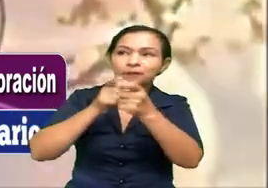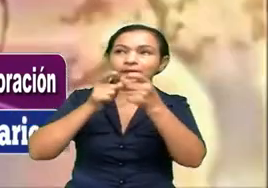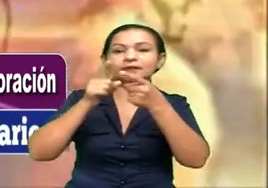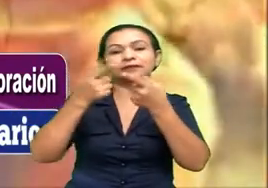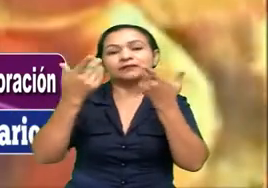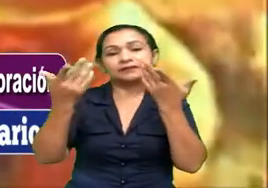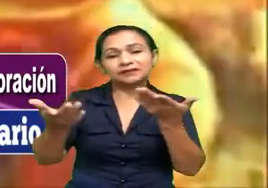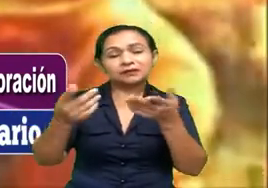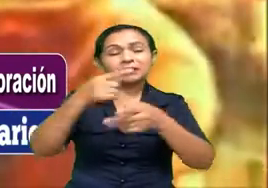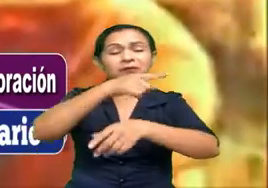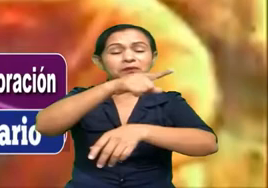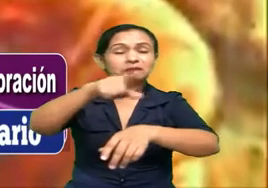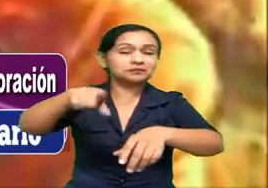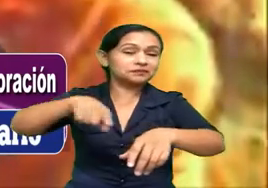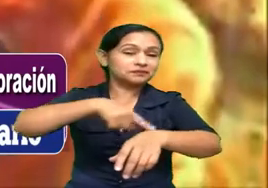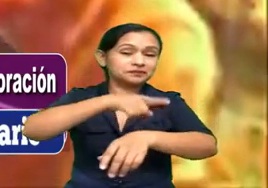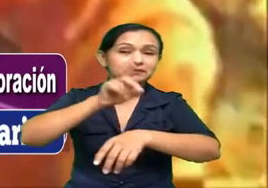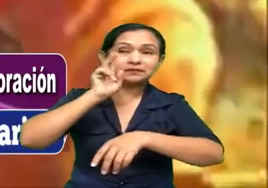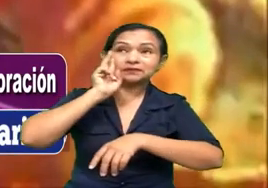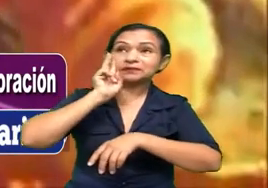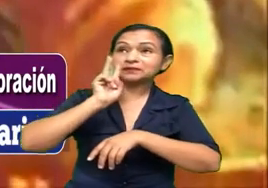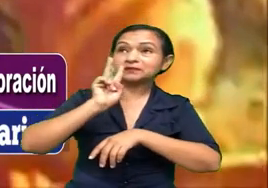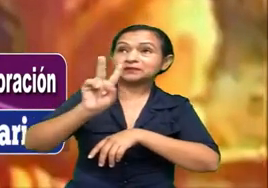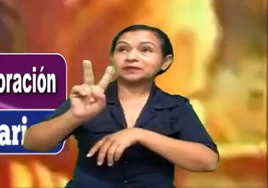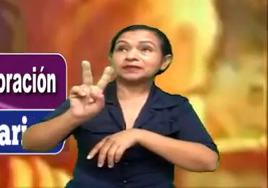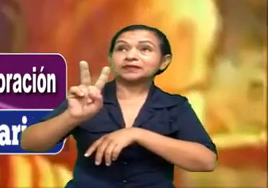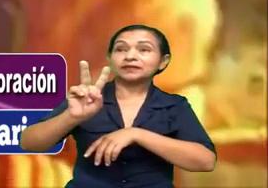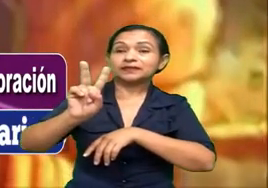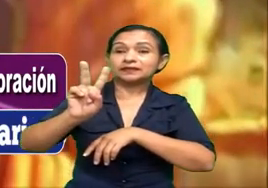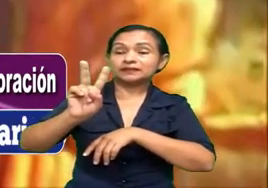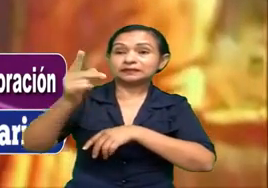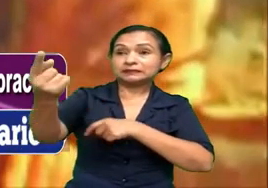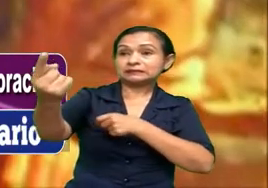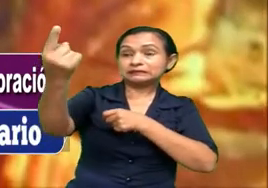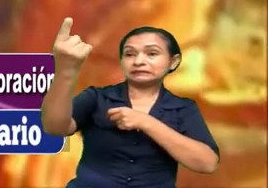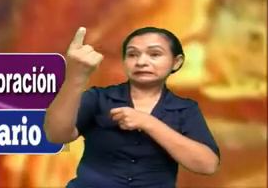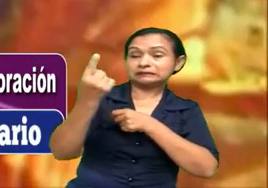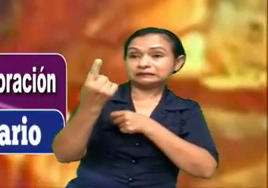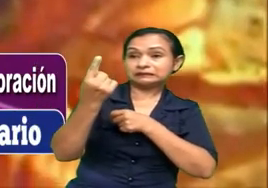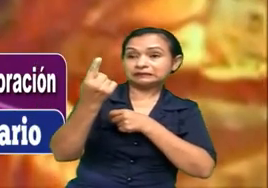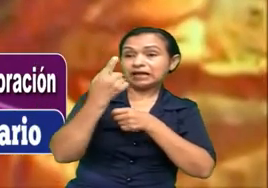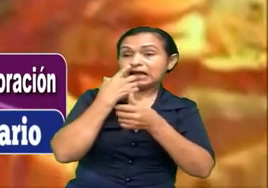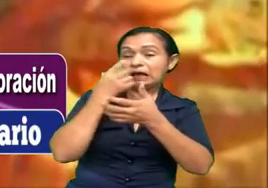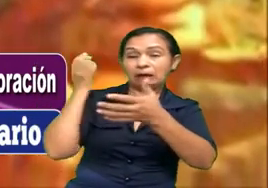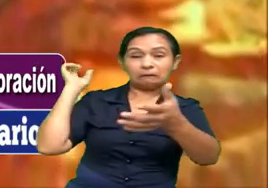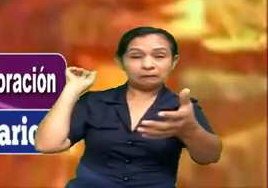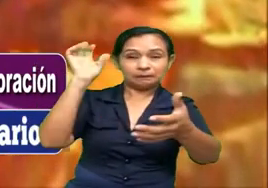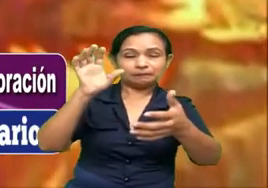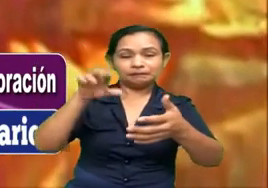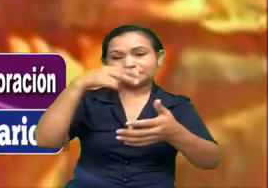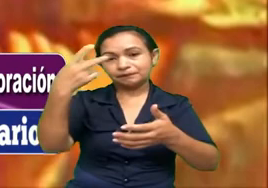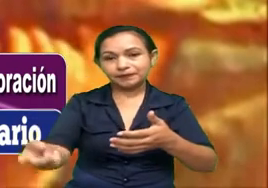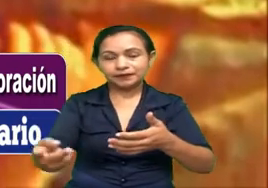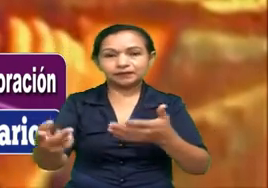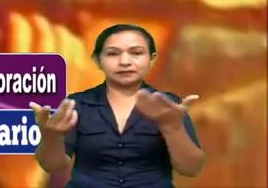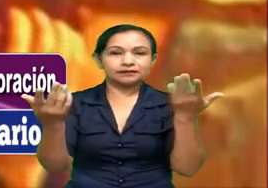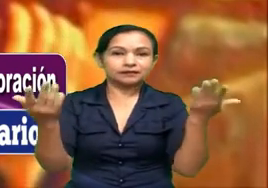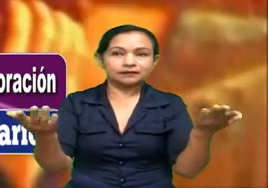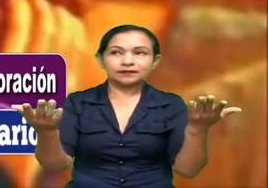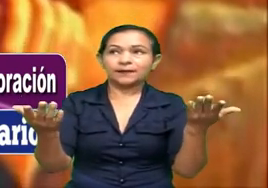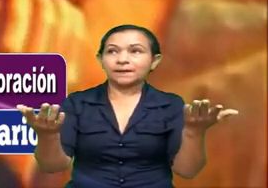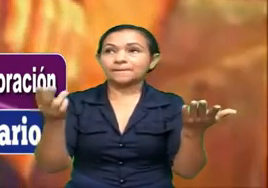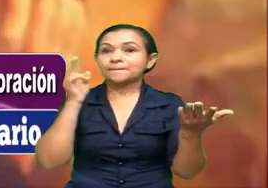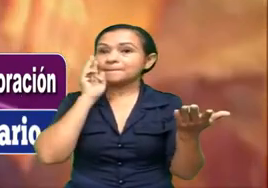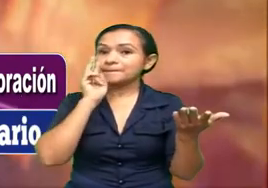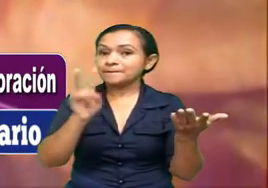y ver a un gringo que se te vuela la trinchera y vos te lo apias de una pedrada, o ver a